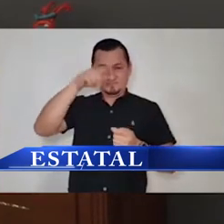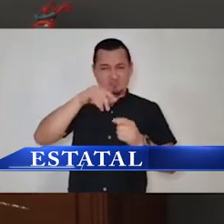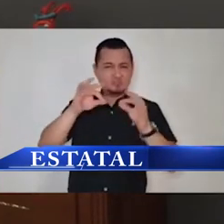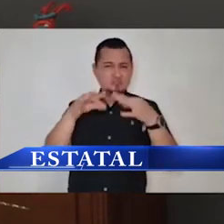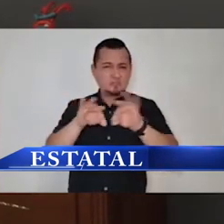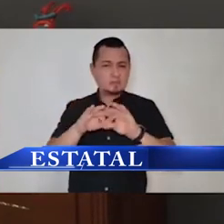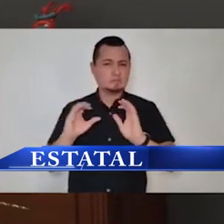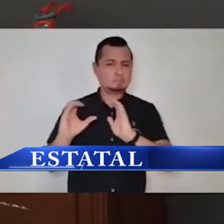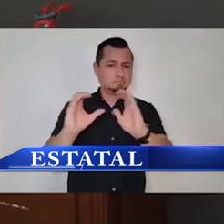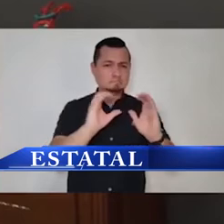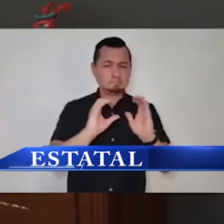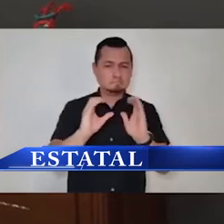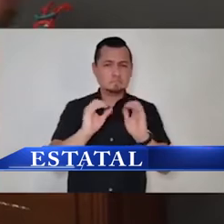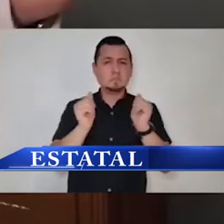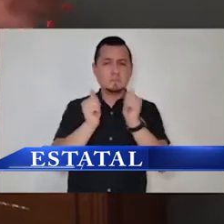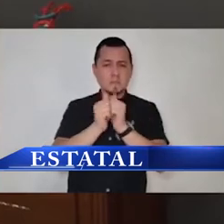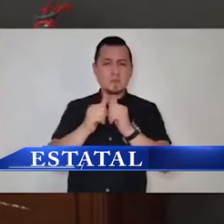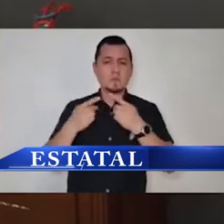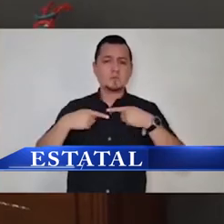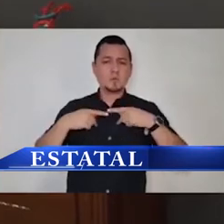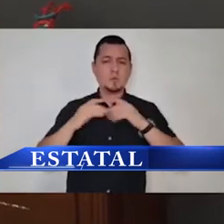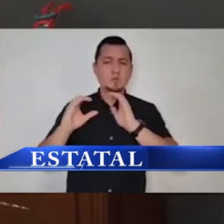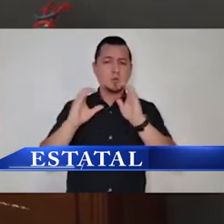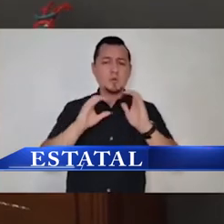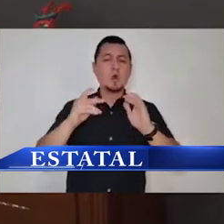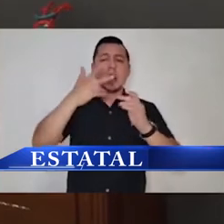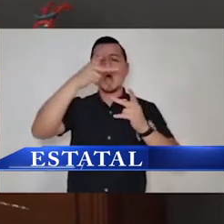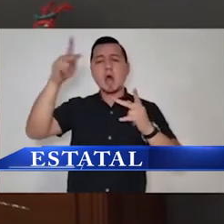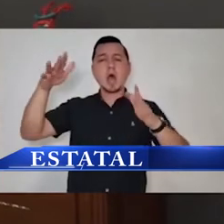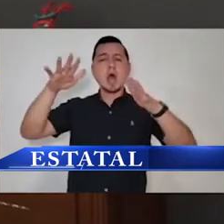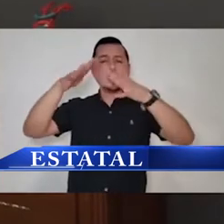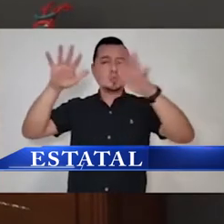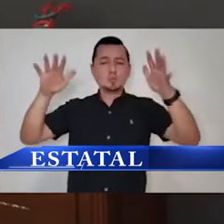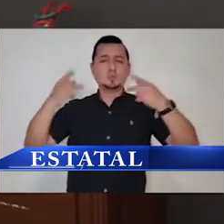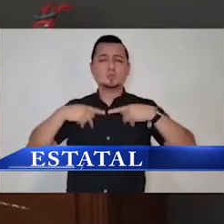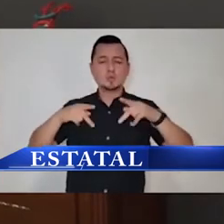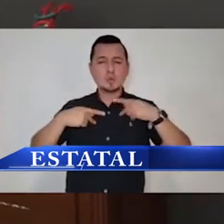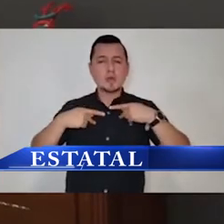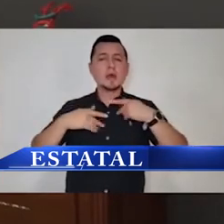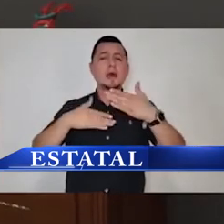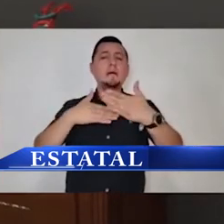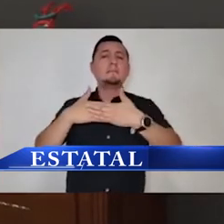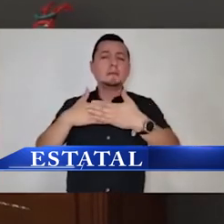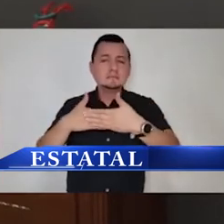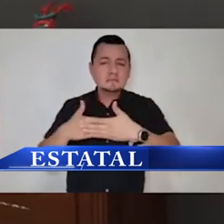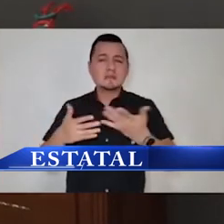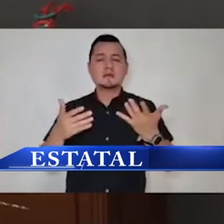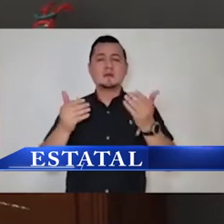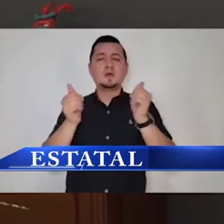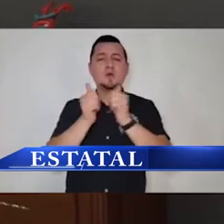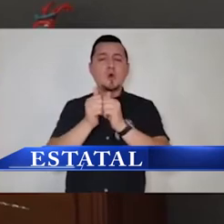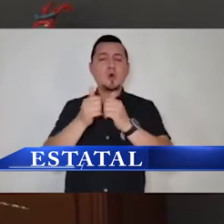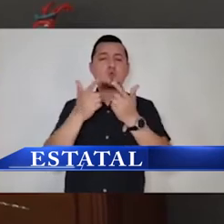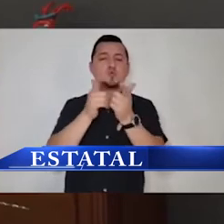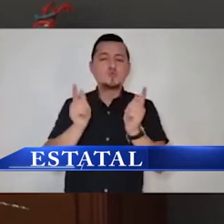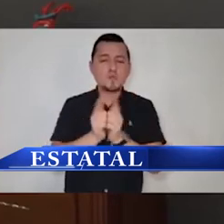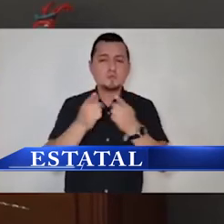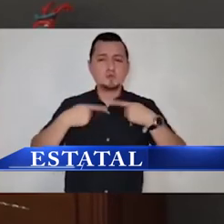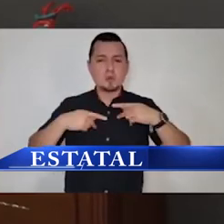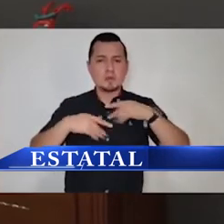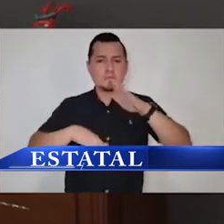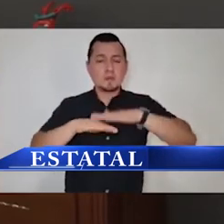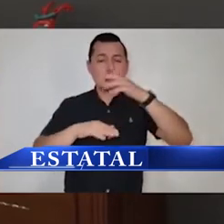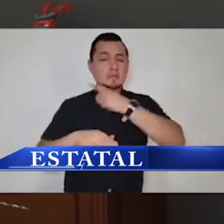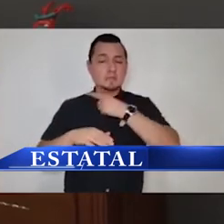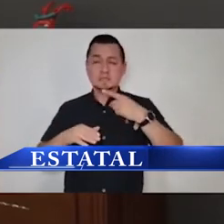fundamental es seguir cuidándonos y cuidando a los demás. Nuestros adultos mayores, las embarazadas, los grupos